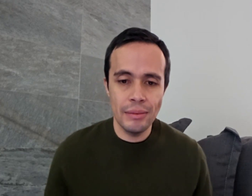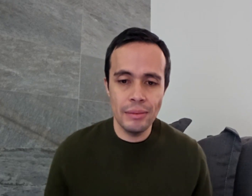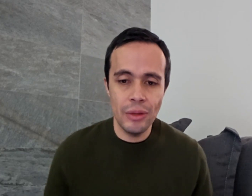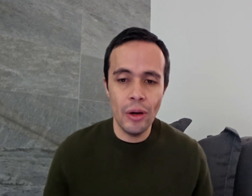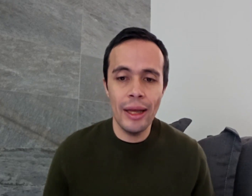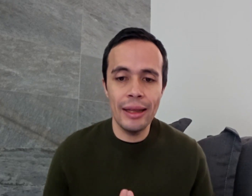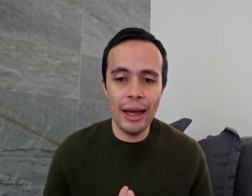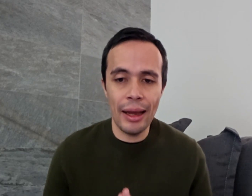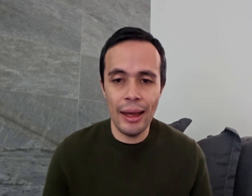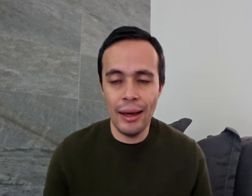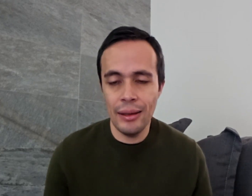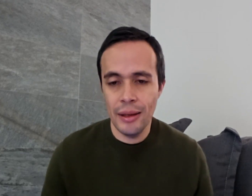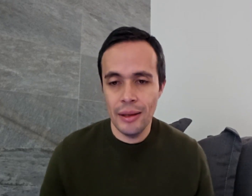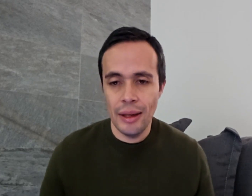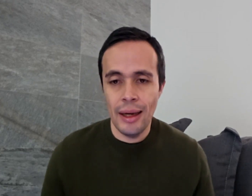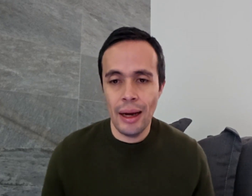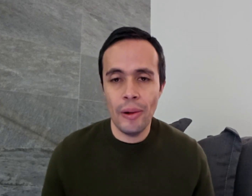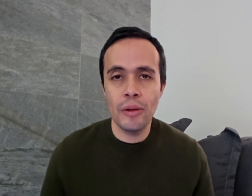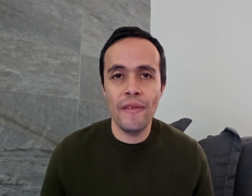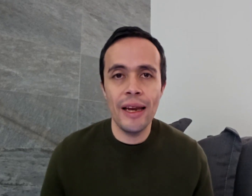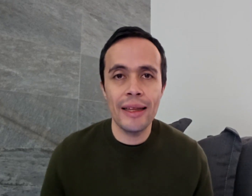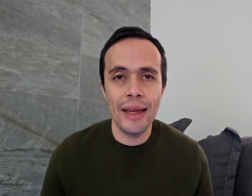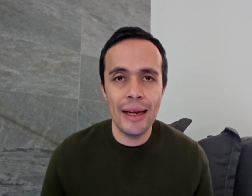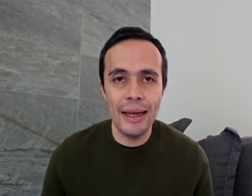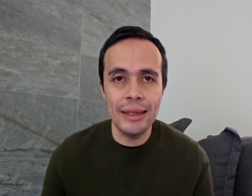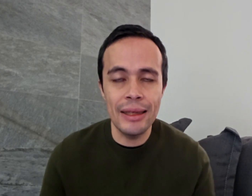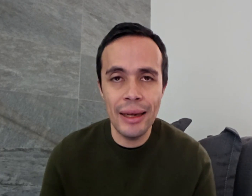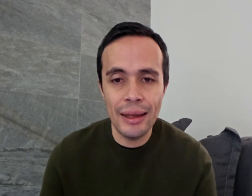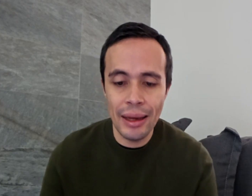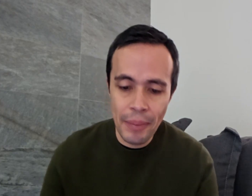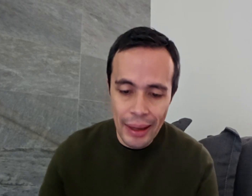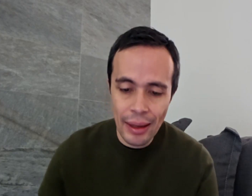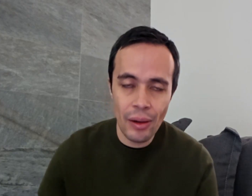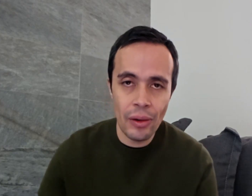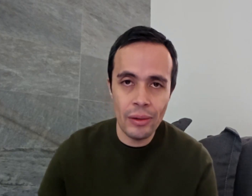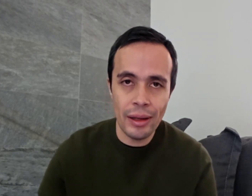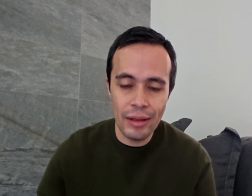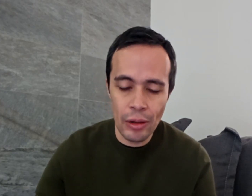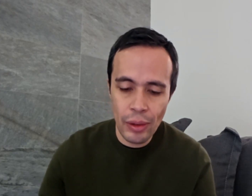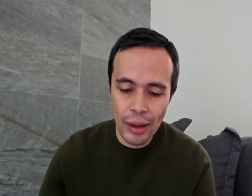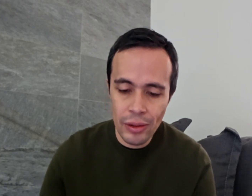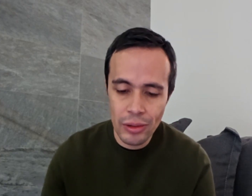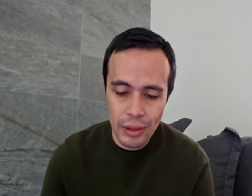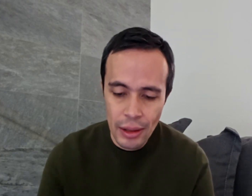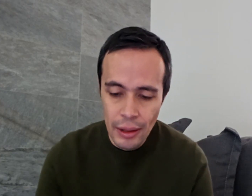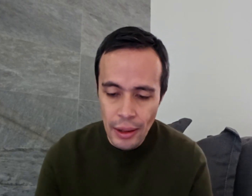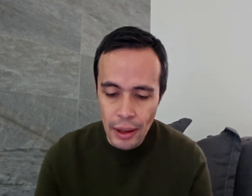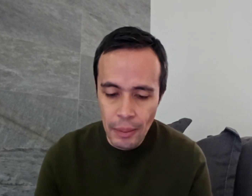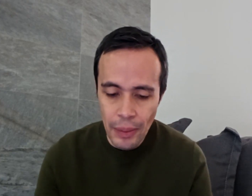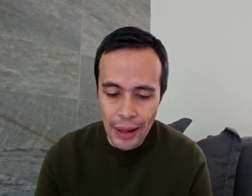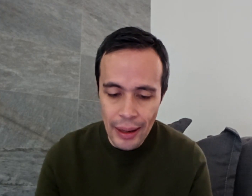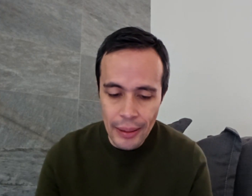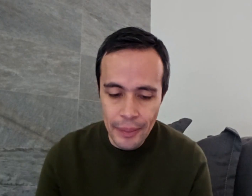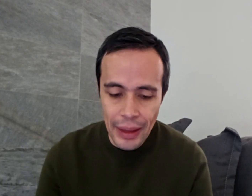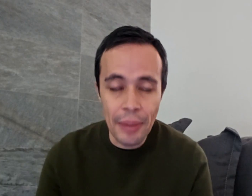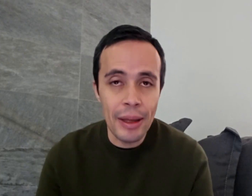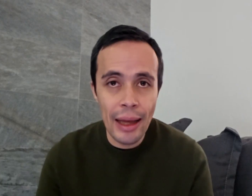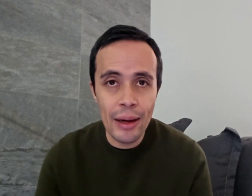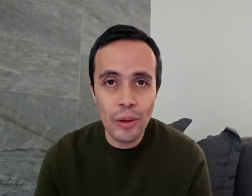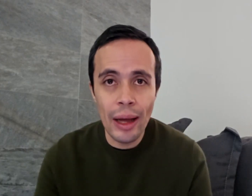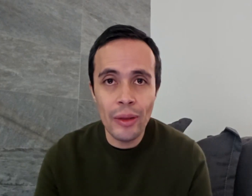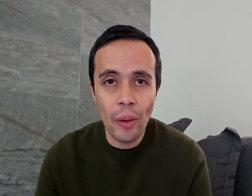medida violentaría el acuerdo bilateral que se tiene entre México y Estados Unidos